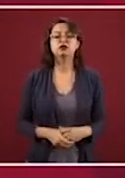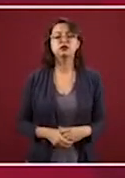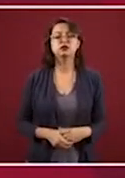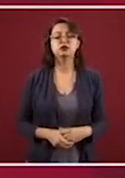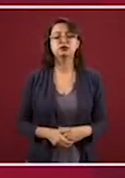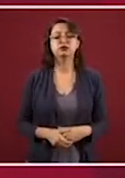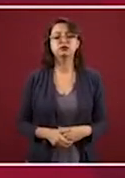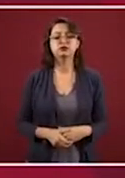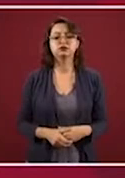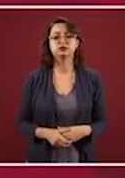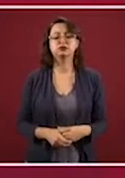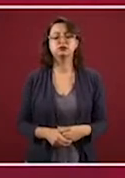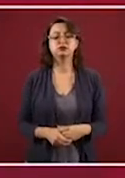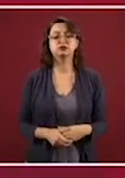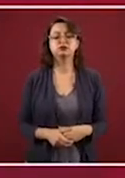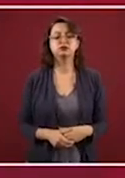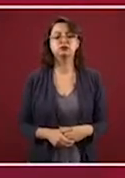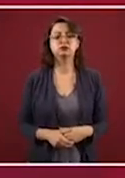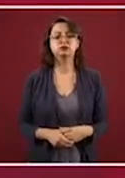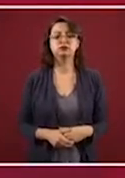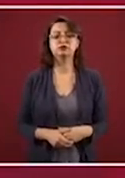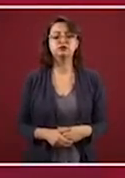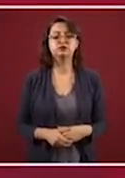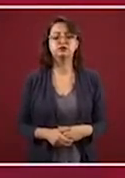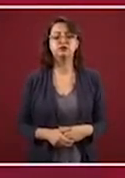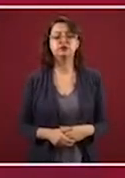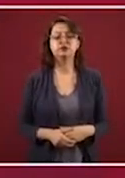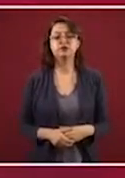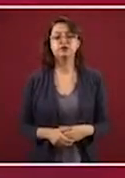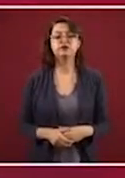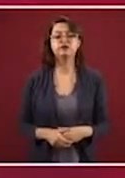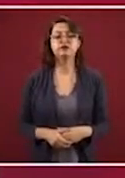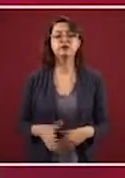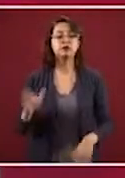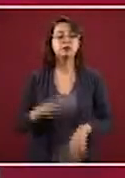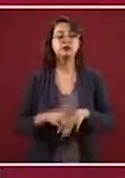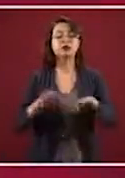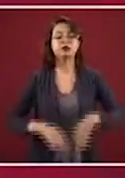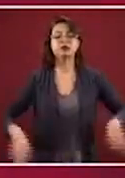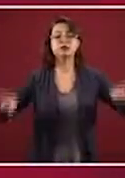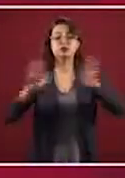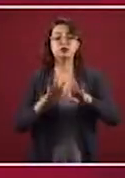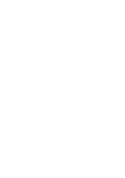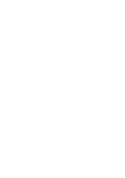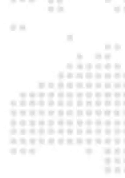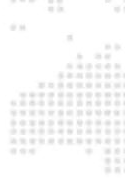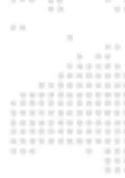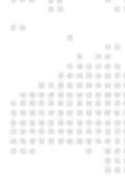debe ser jefe de nación.